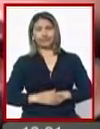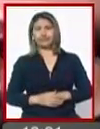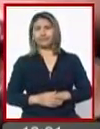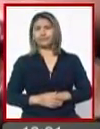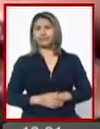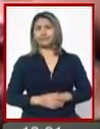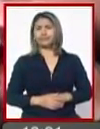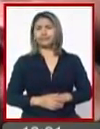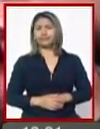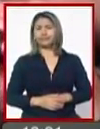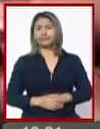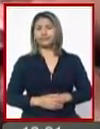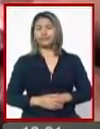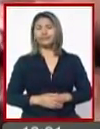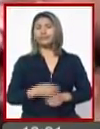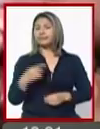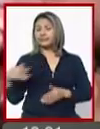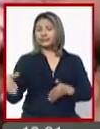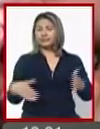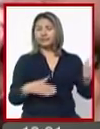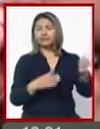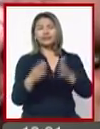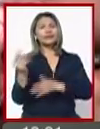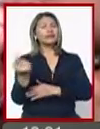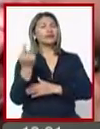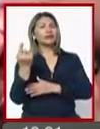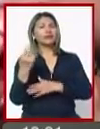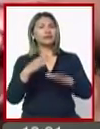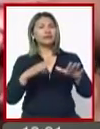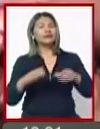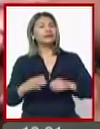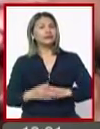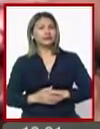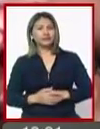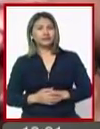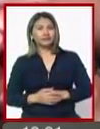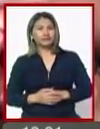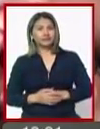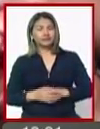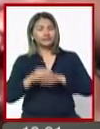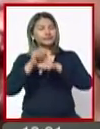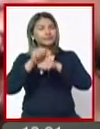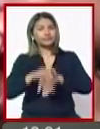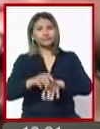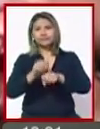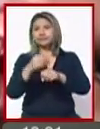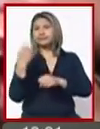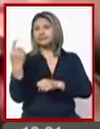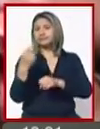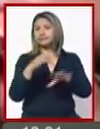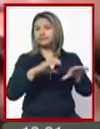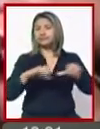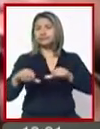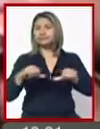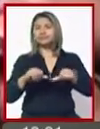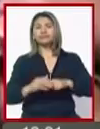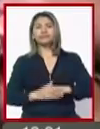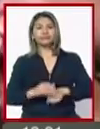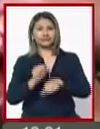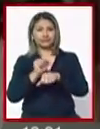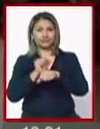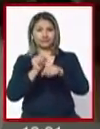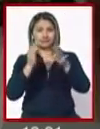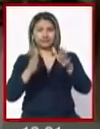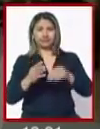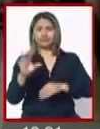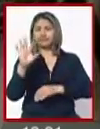Del Parque de la Zuta, que siempre ha ido de alguna manera haciendo sus marchas, sus actividades que tienen finalmente los